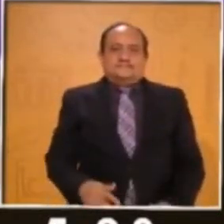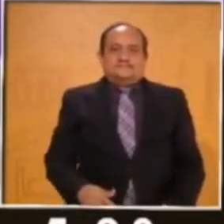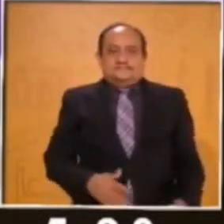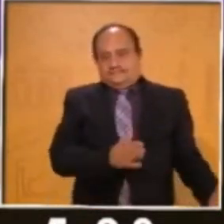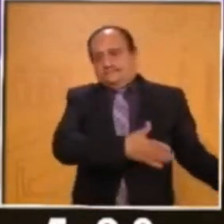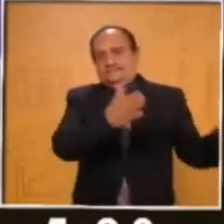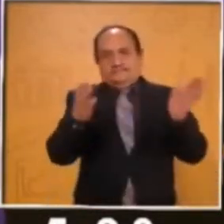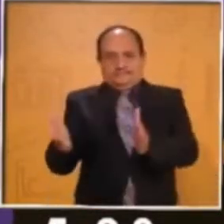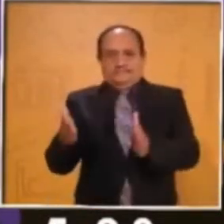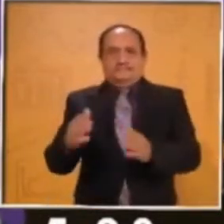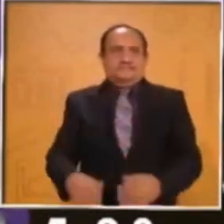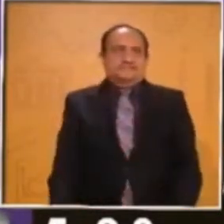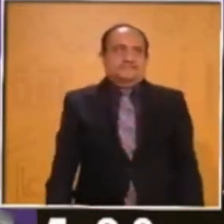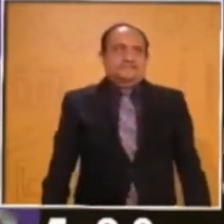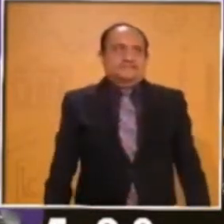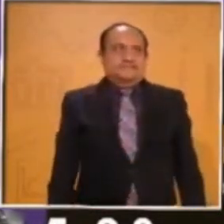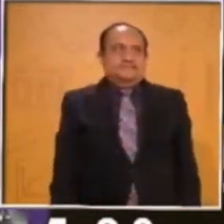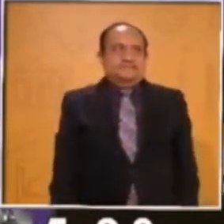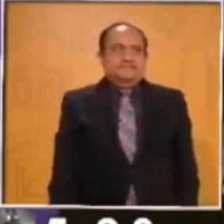elemento.